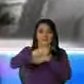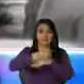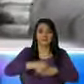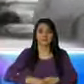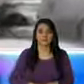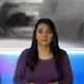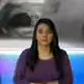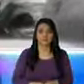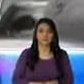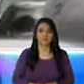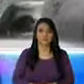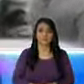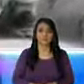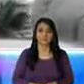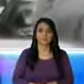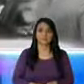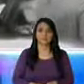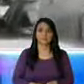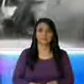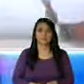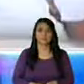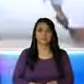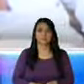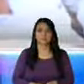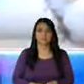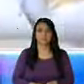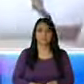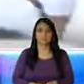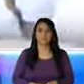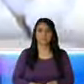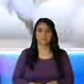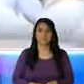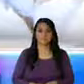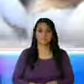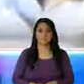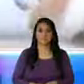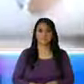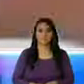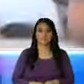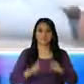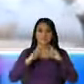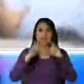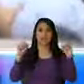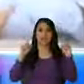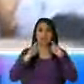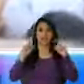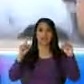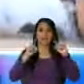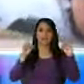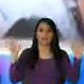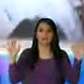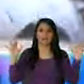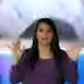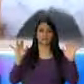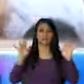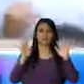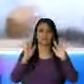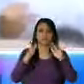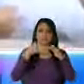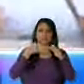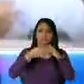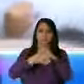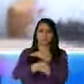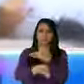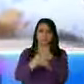El pueblo de Guayaquil, más allá de esta presencia, más bien simbólica y clara,